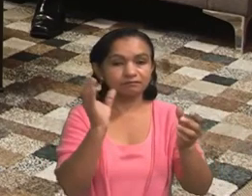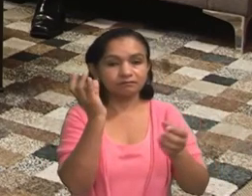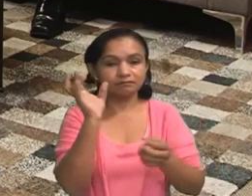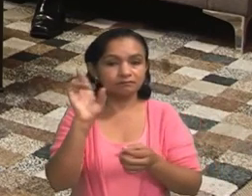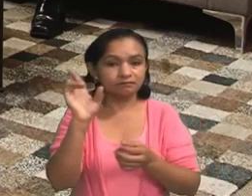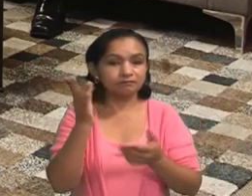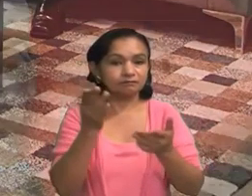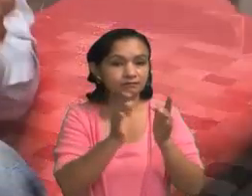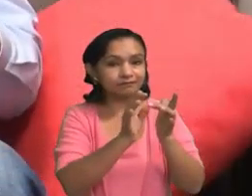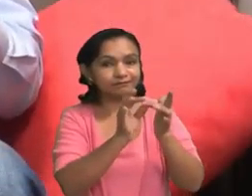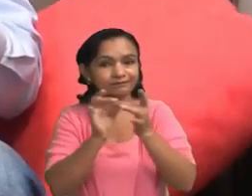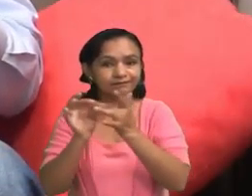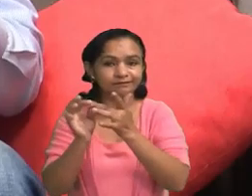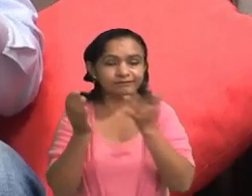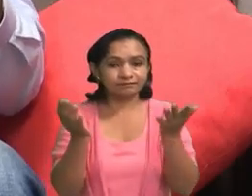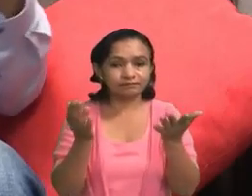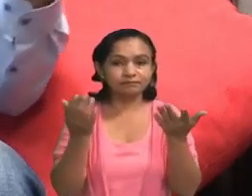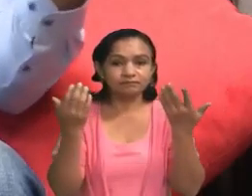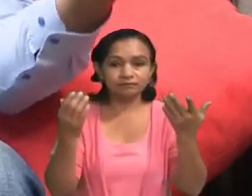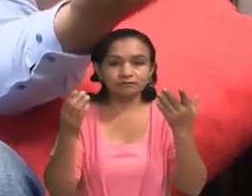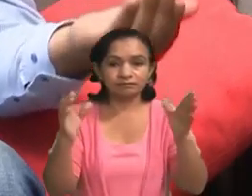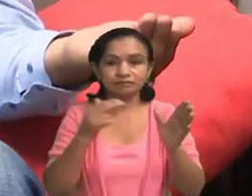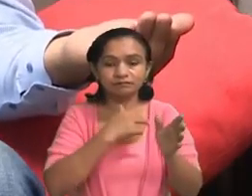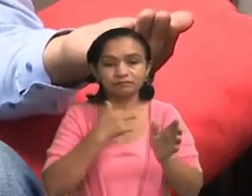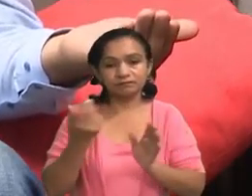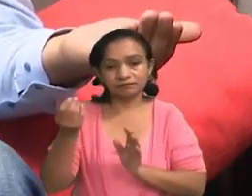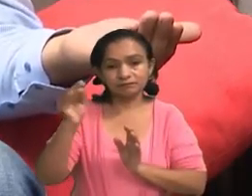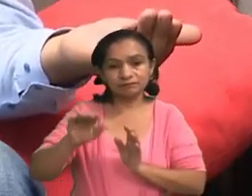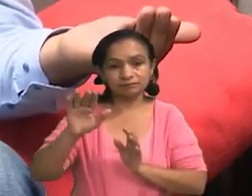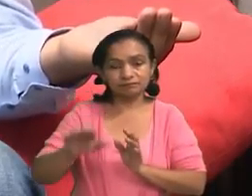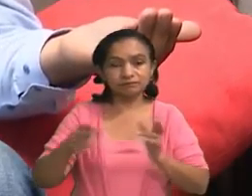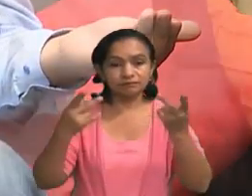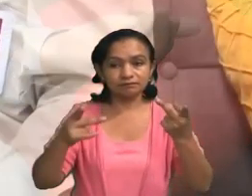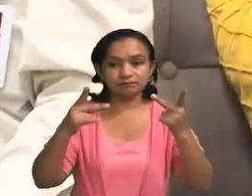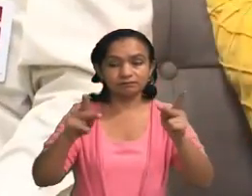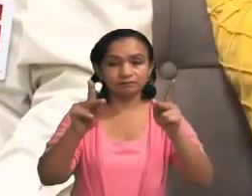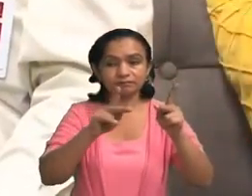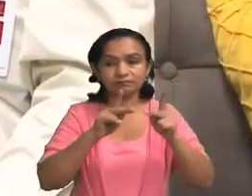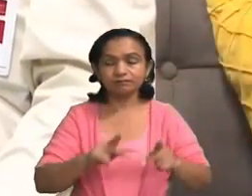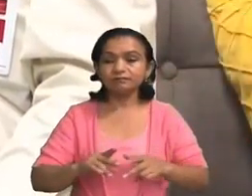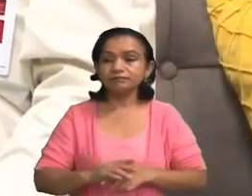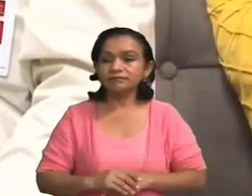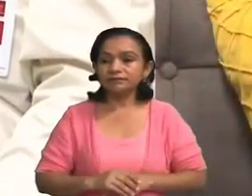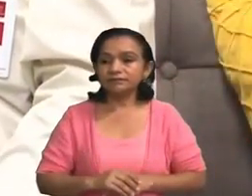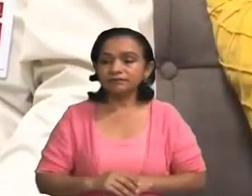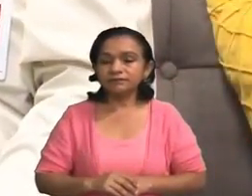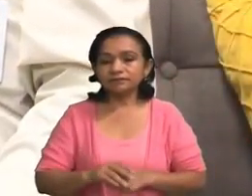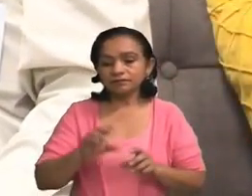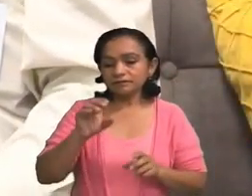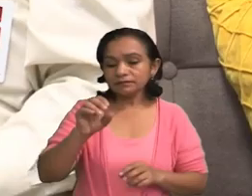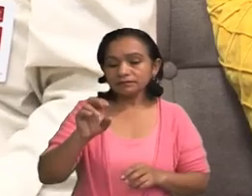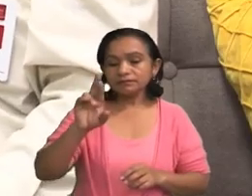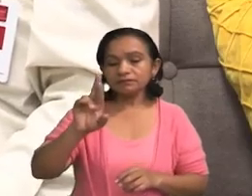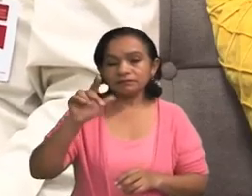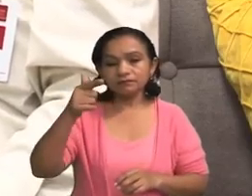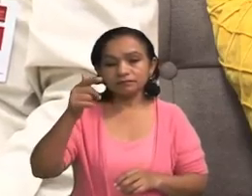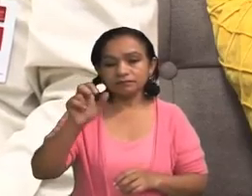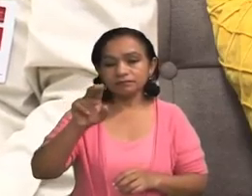duda alguna en principio orgánico, pero también abarata los costos para nuestros productores, ¿no? Sí, cuando decimos orgánico,